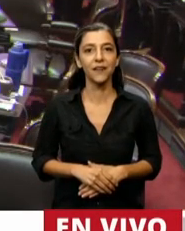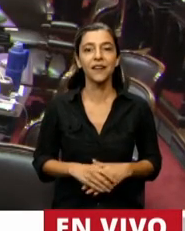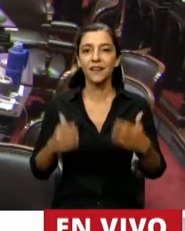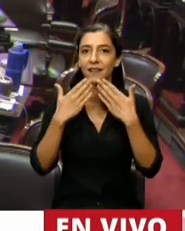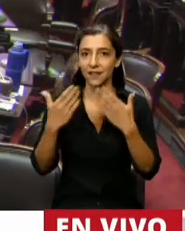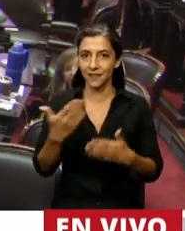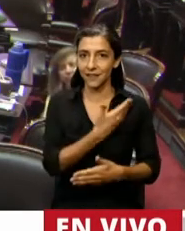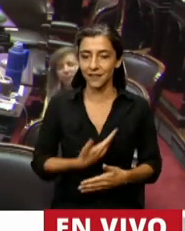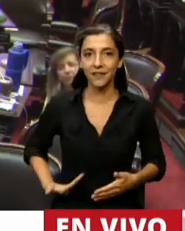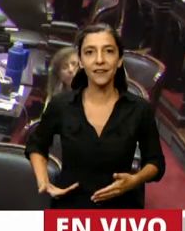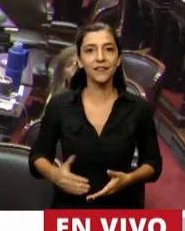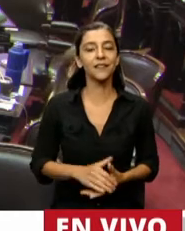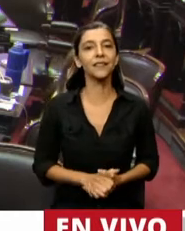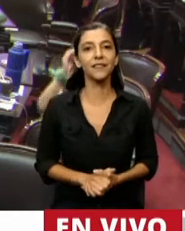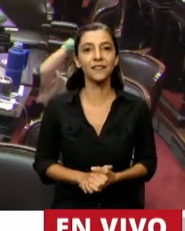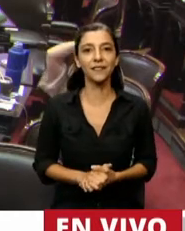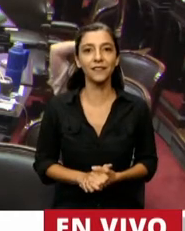Gracias, señor presidente.